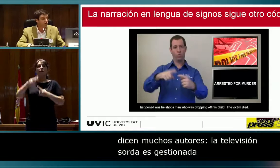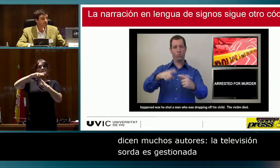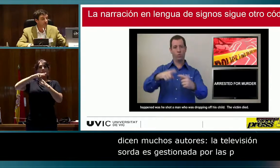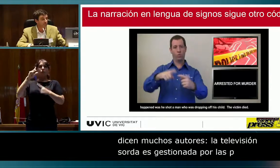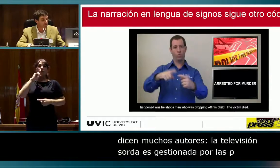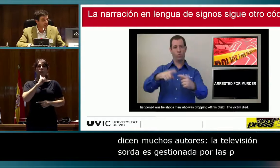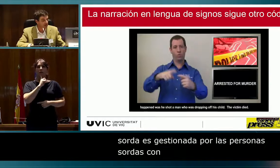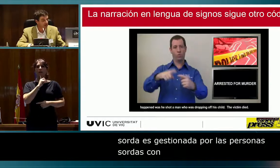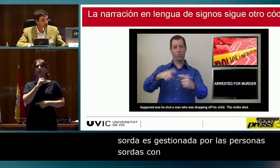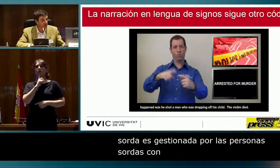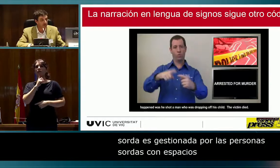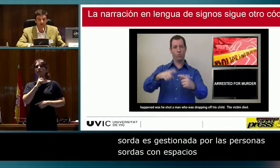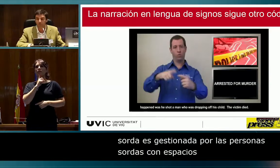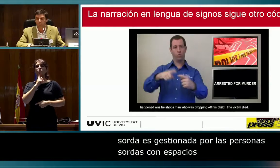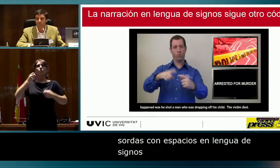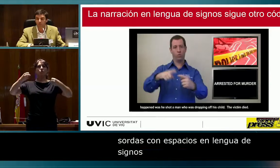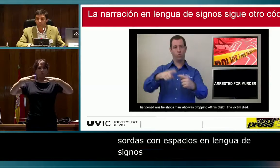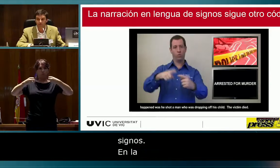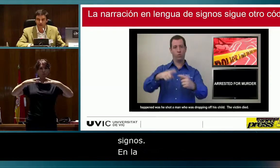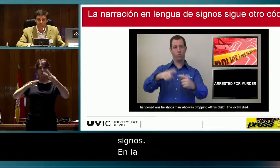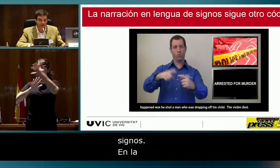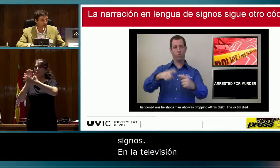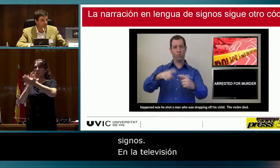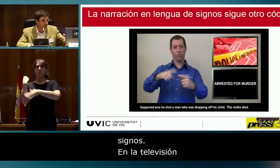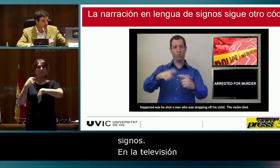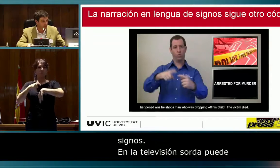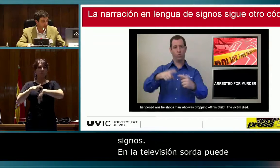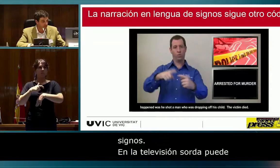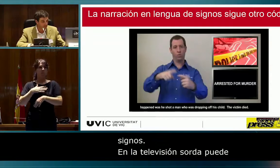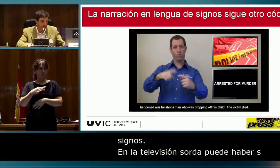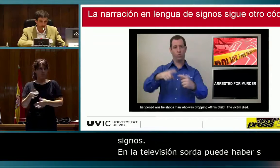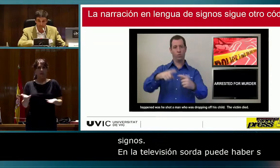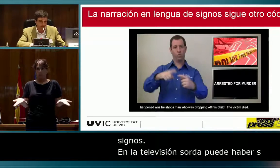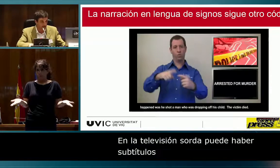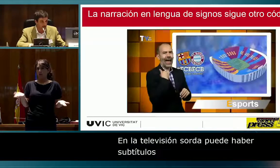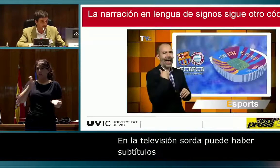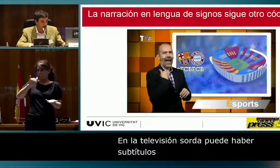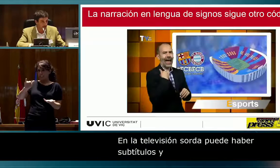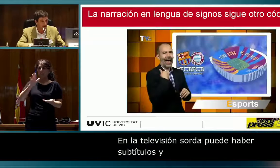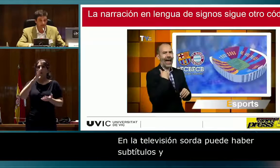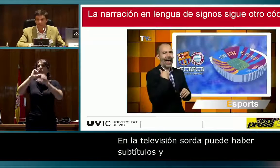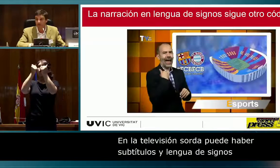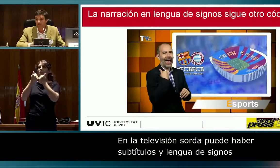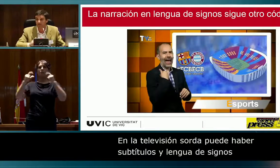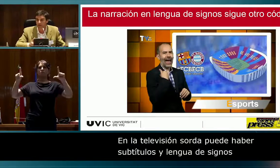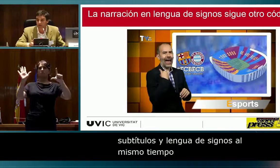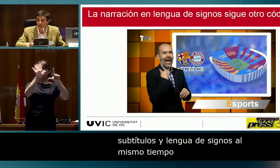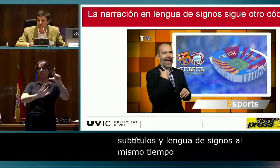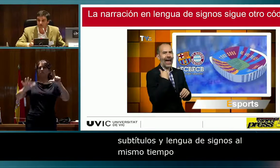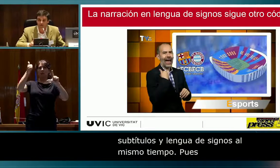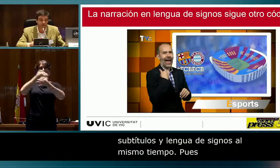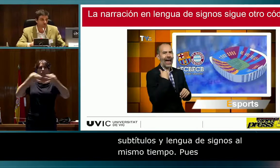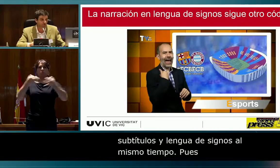haber subtítulos y lengua de signos al mismo tiempo. Pues claro que sí, pero de una forma más pensada, más equilibrada. También